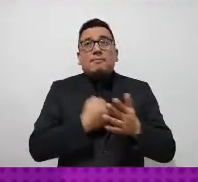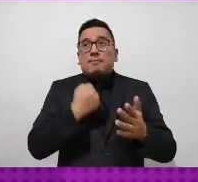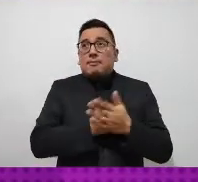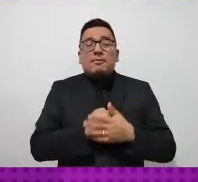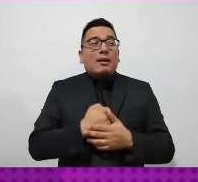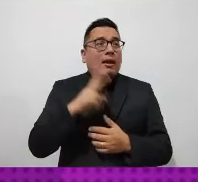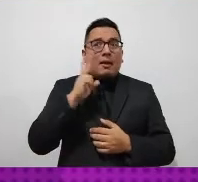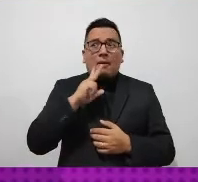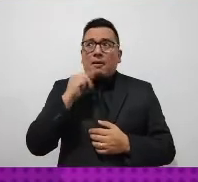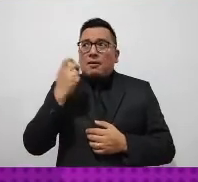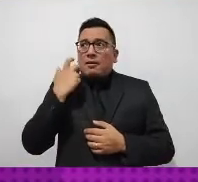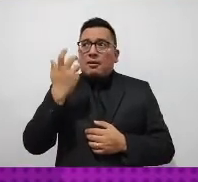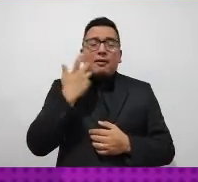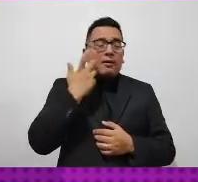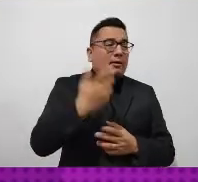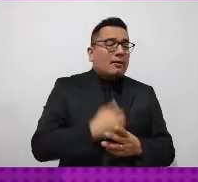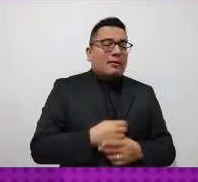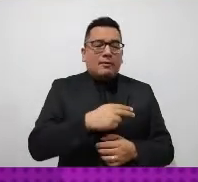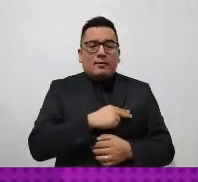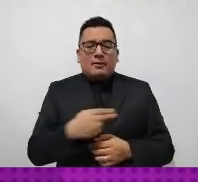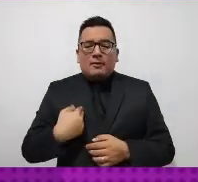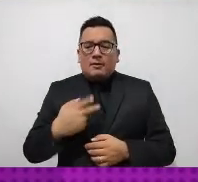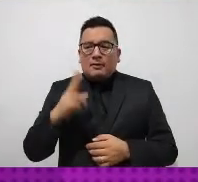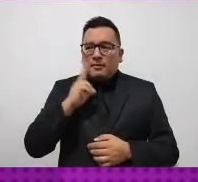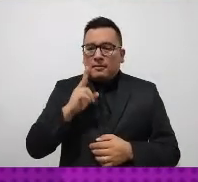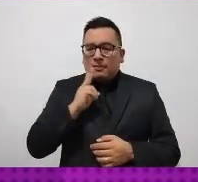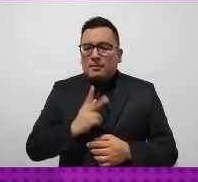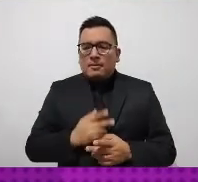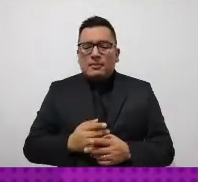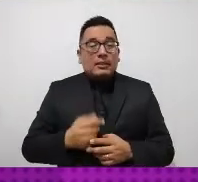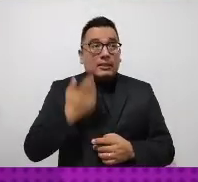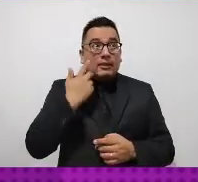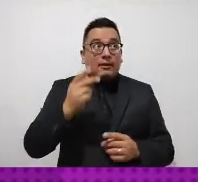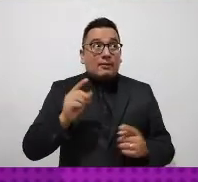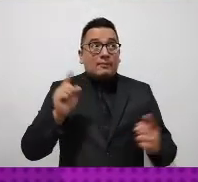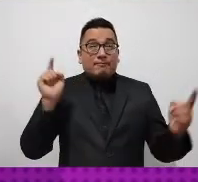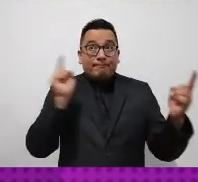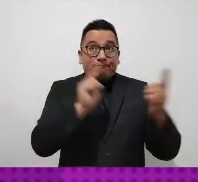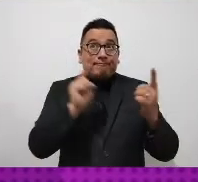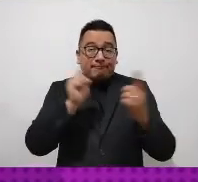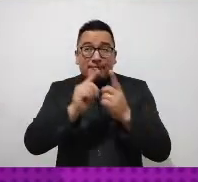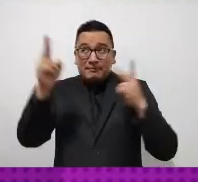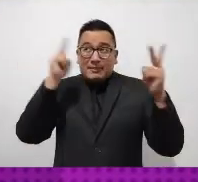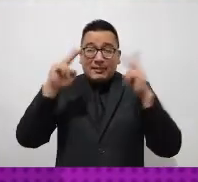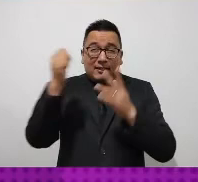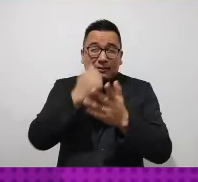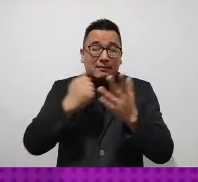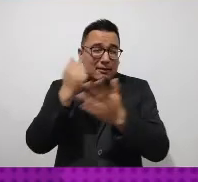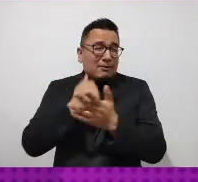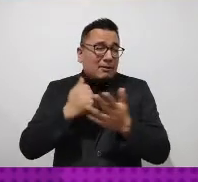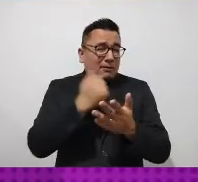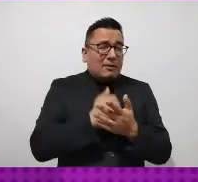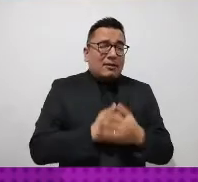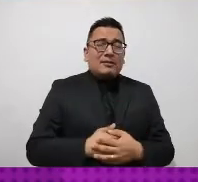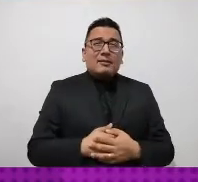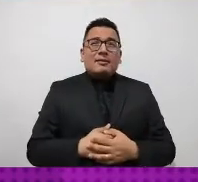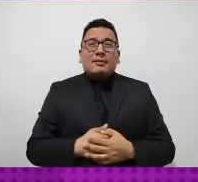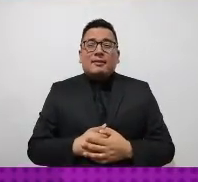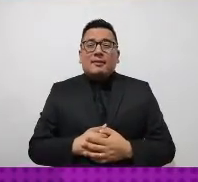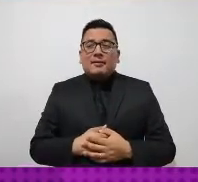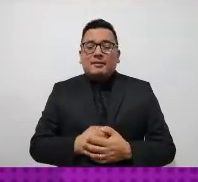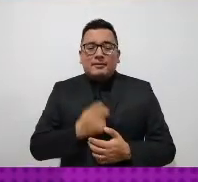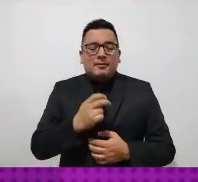buscando agendar y haciendo los espacios para poder acudir presencialmente, viajar hasta esos municipios y